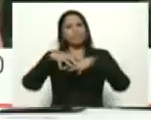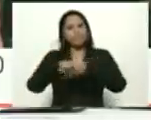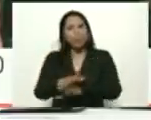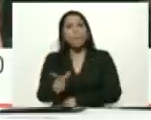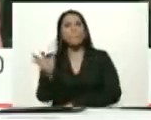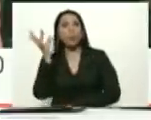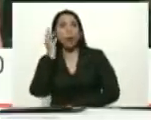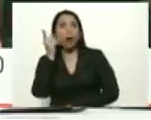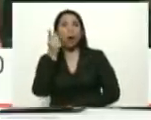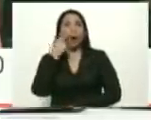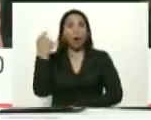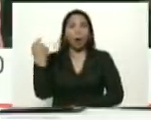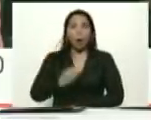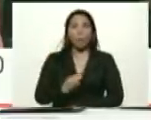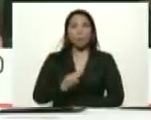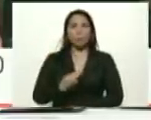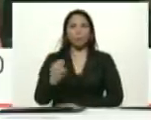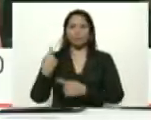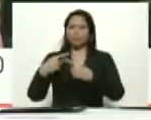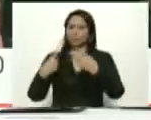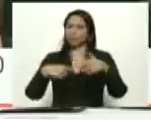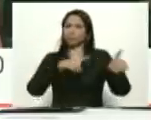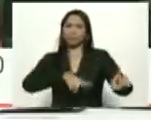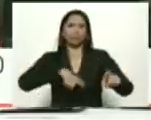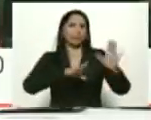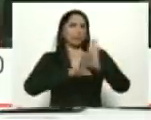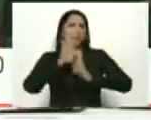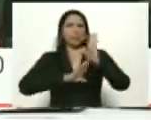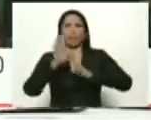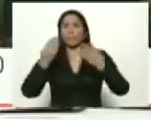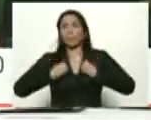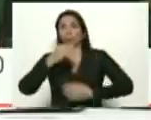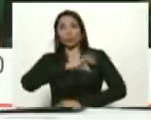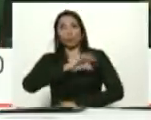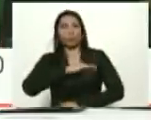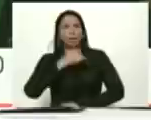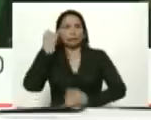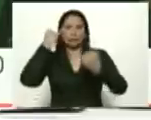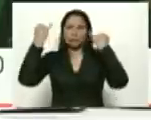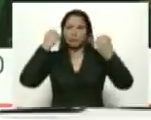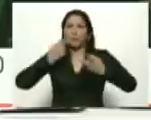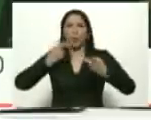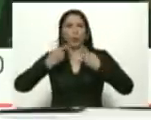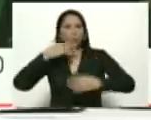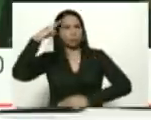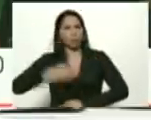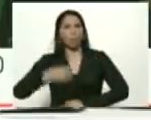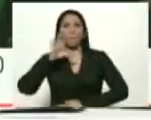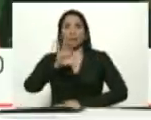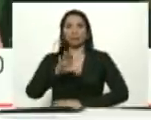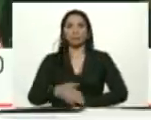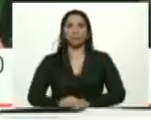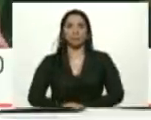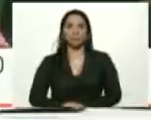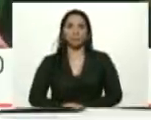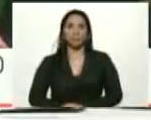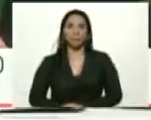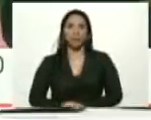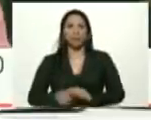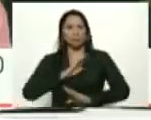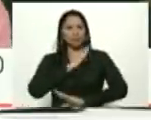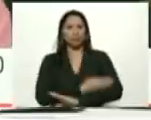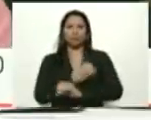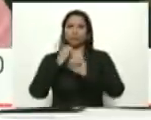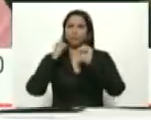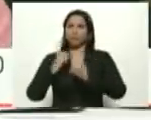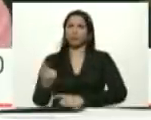mujeres, hombres de distintos campos del desarrollo de la vida social, intelectual, política, militar del país. Es una fortaleza